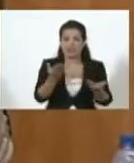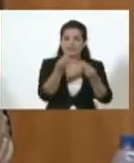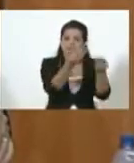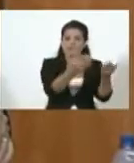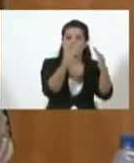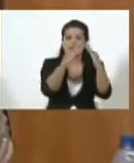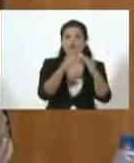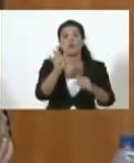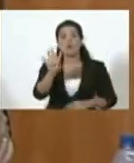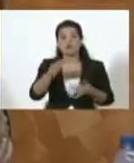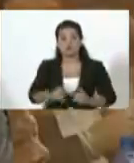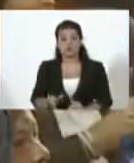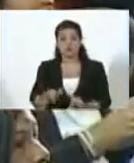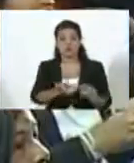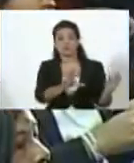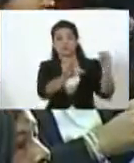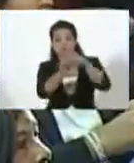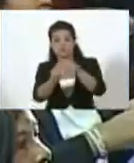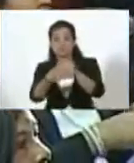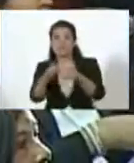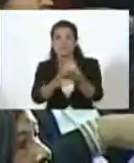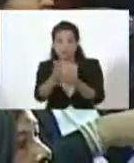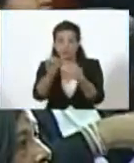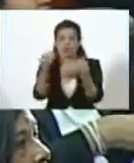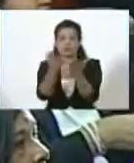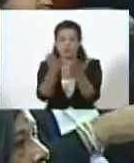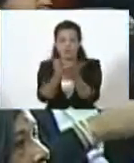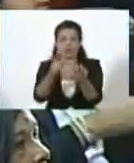cuatro muchachos, para que siga estudiando, siga